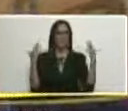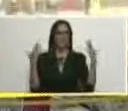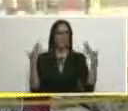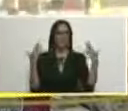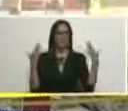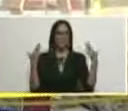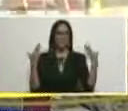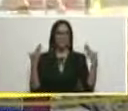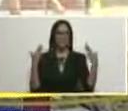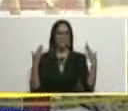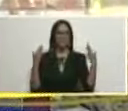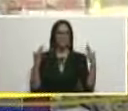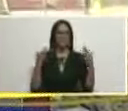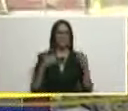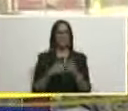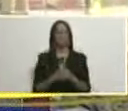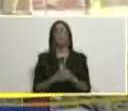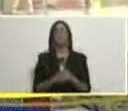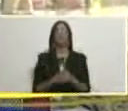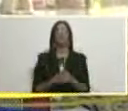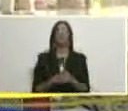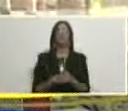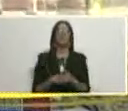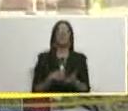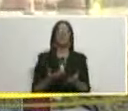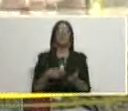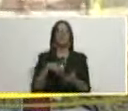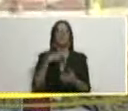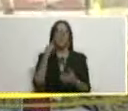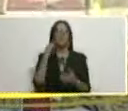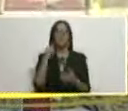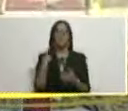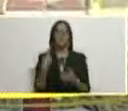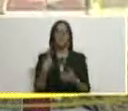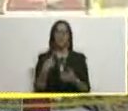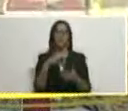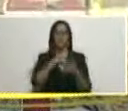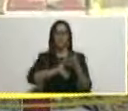La sierra de José Leonardo Chirino.